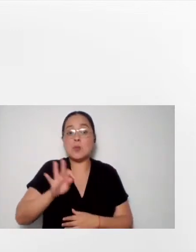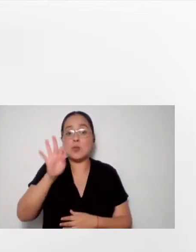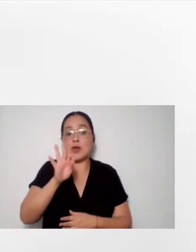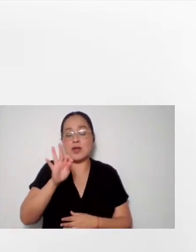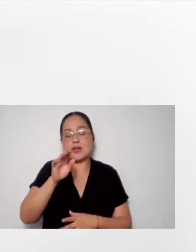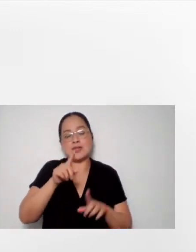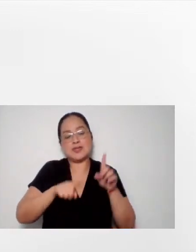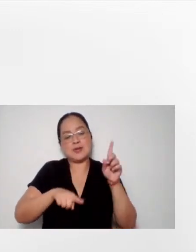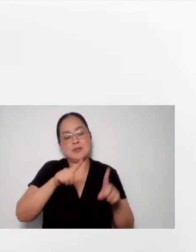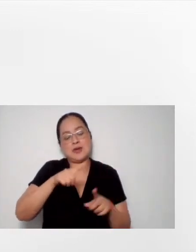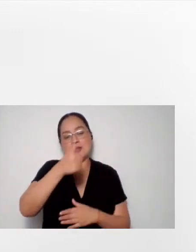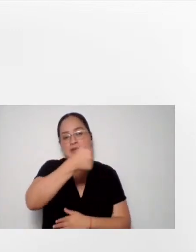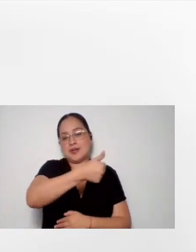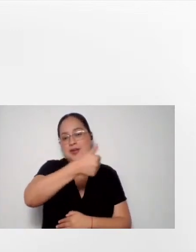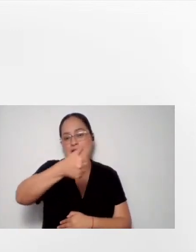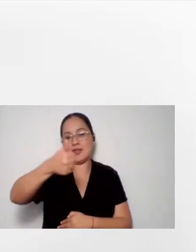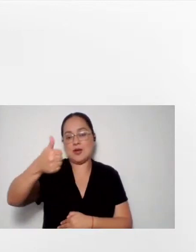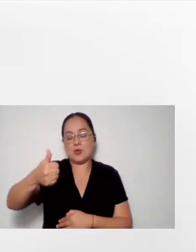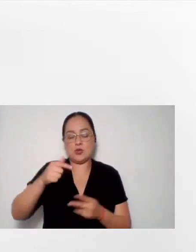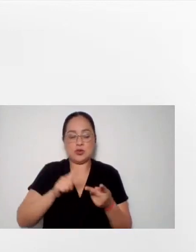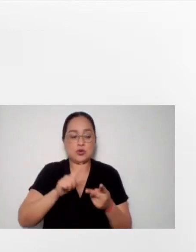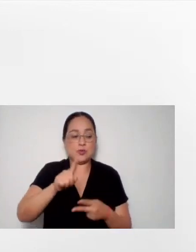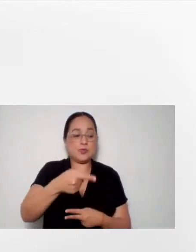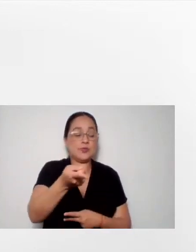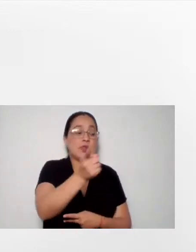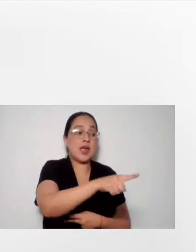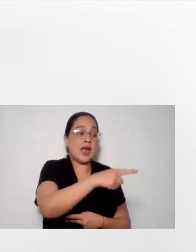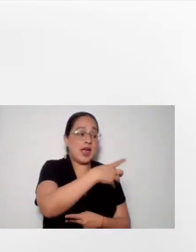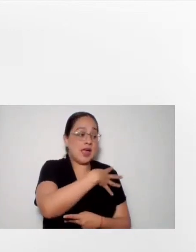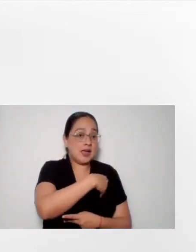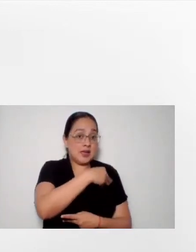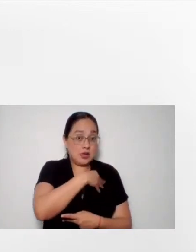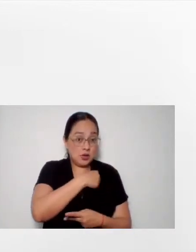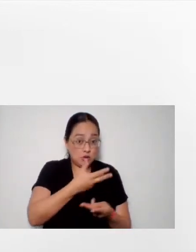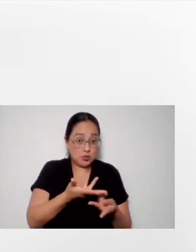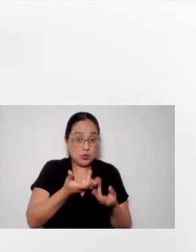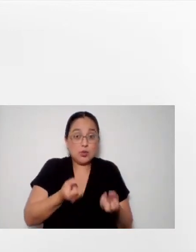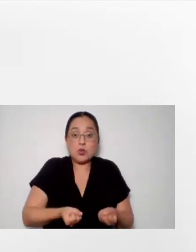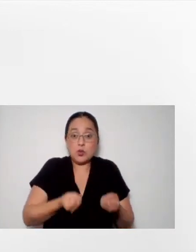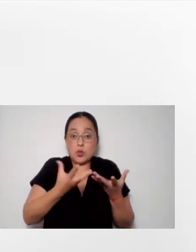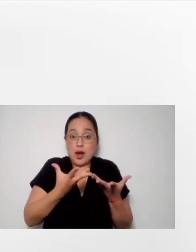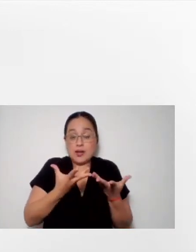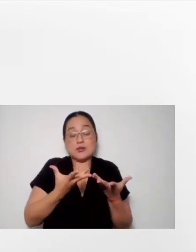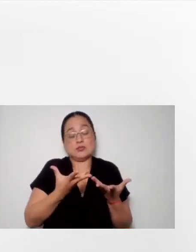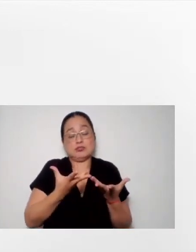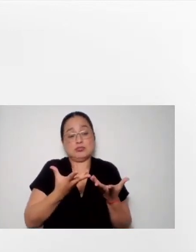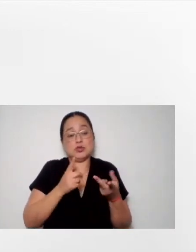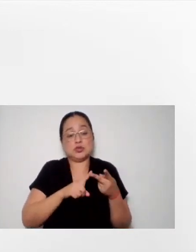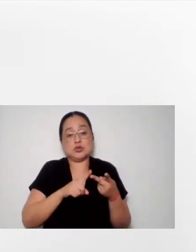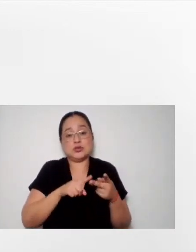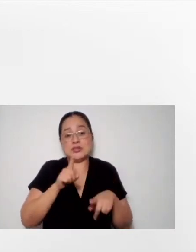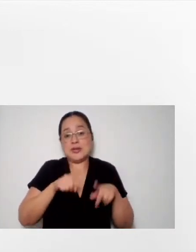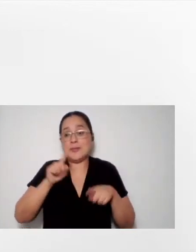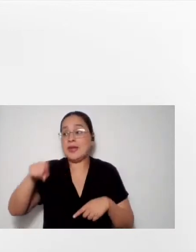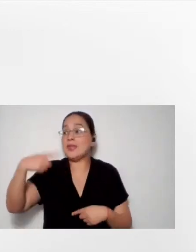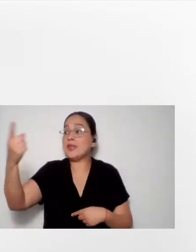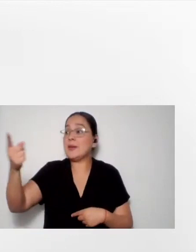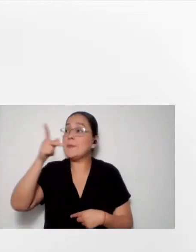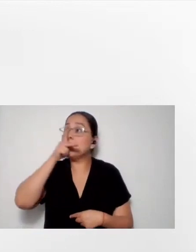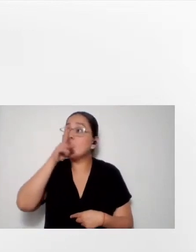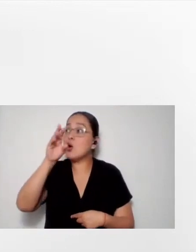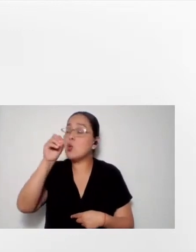de cada caso, de las necesidades de las personas que solicitan los alimentos y de las posibilidades de aquellos